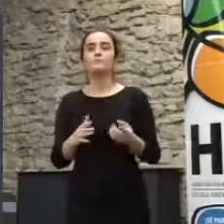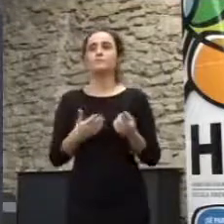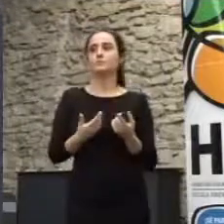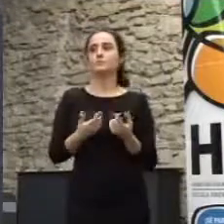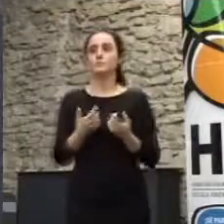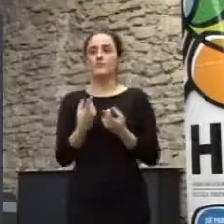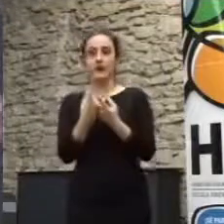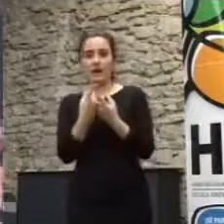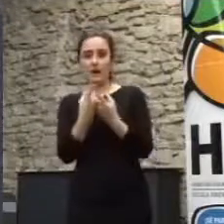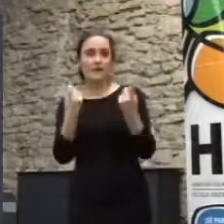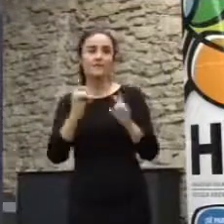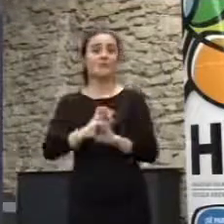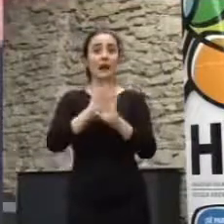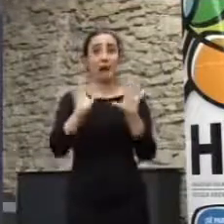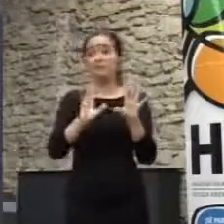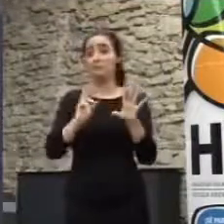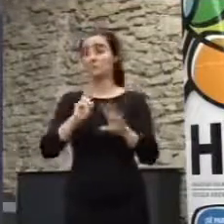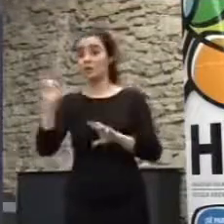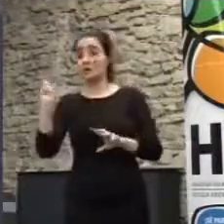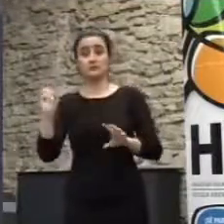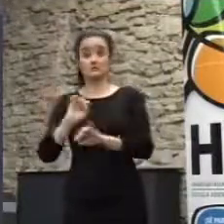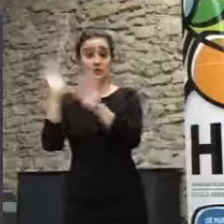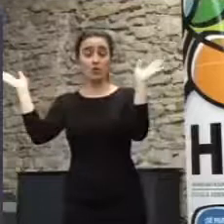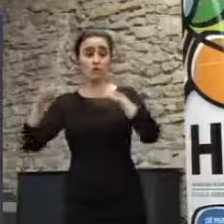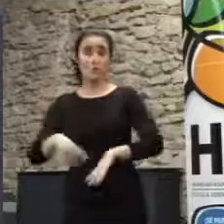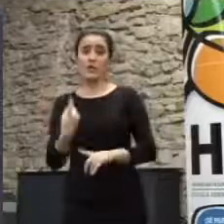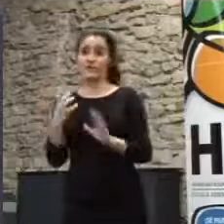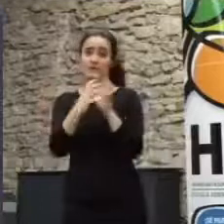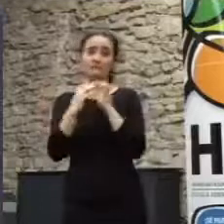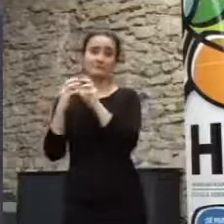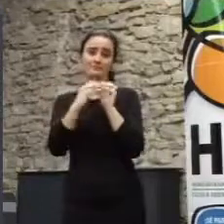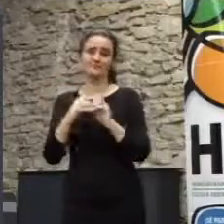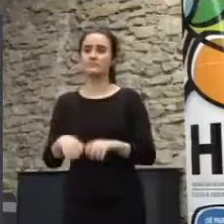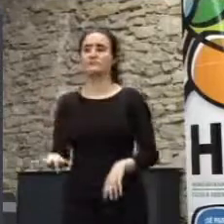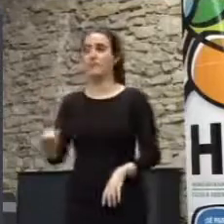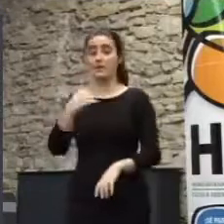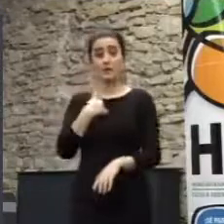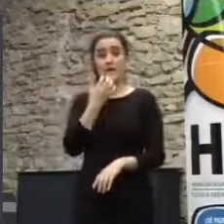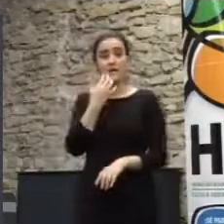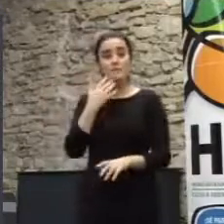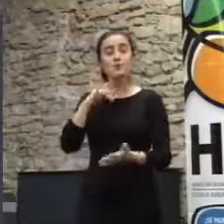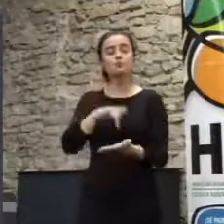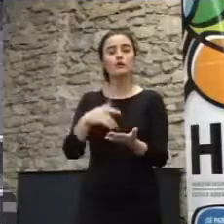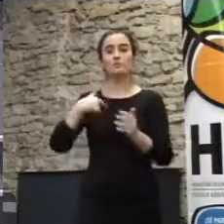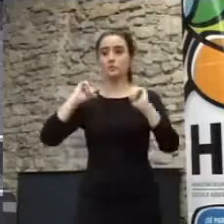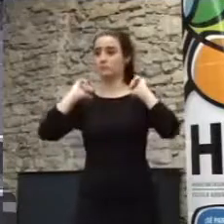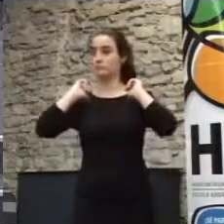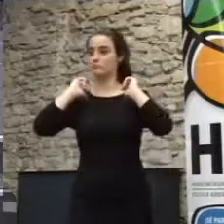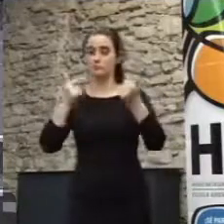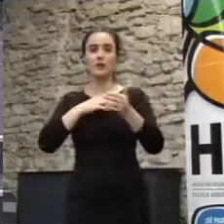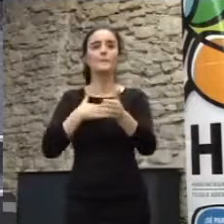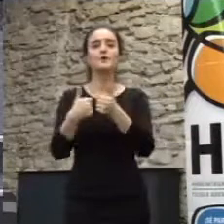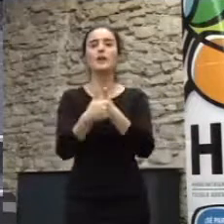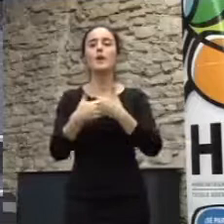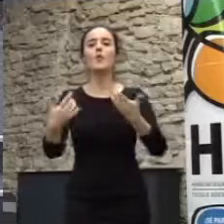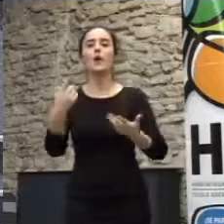muy claro, pero otras que no. Yo, una de las cosas que suelo priorizar a la hora de empezar, yo creo que esto todos, es primero